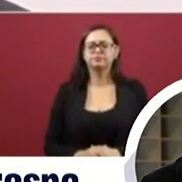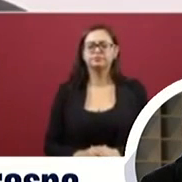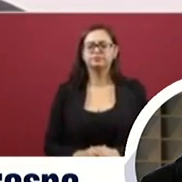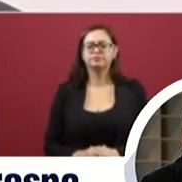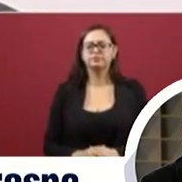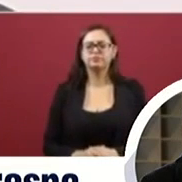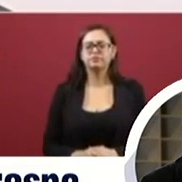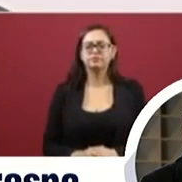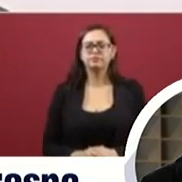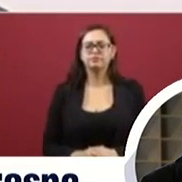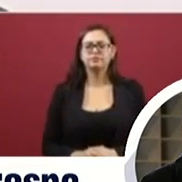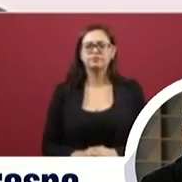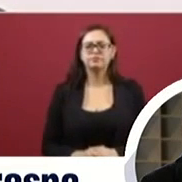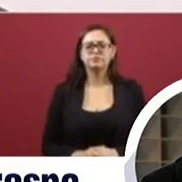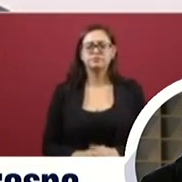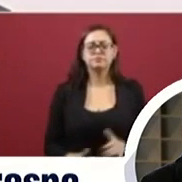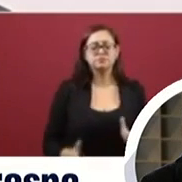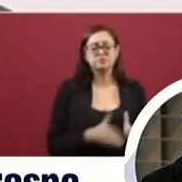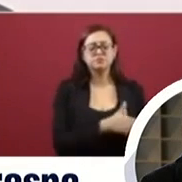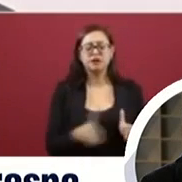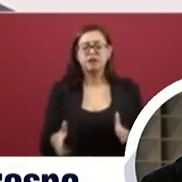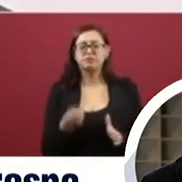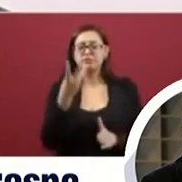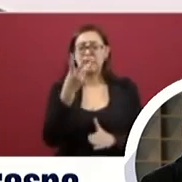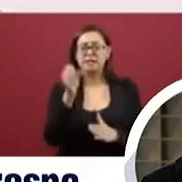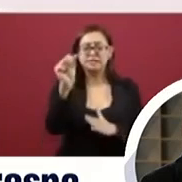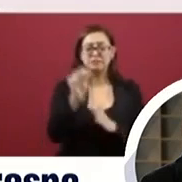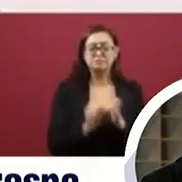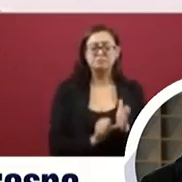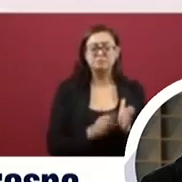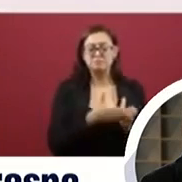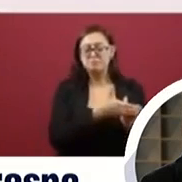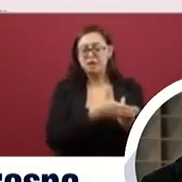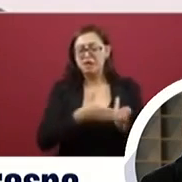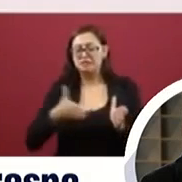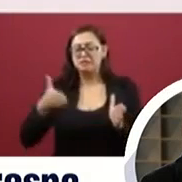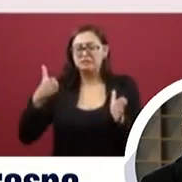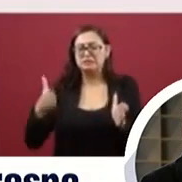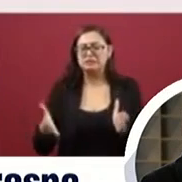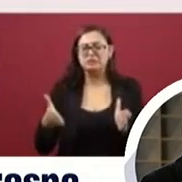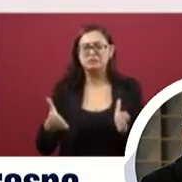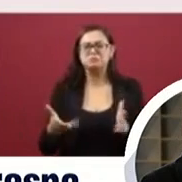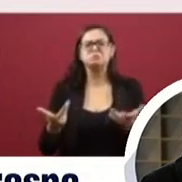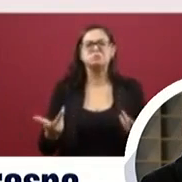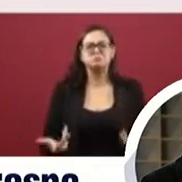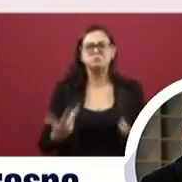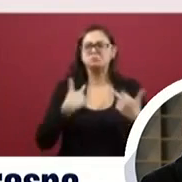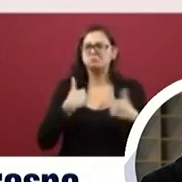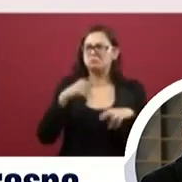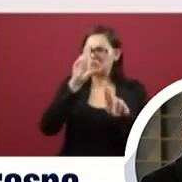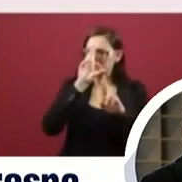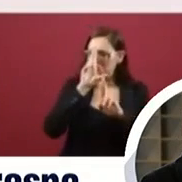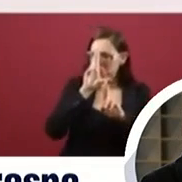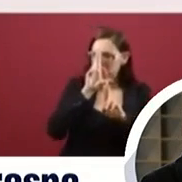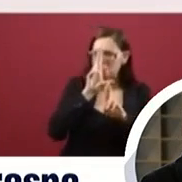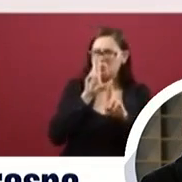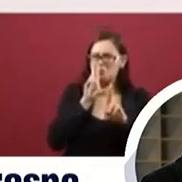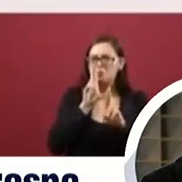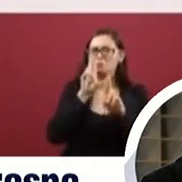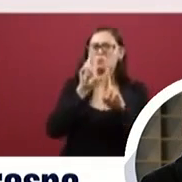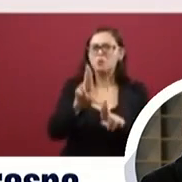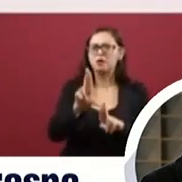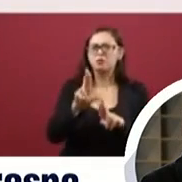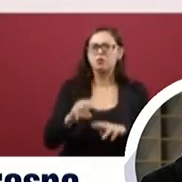Porque él dijo ayer que se habían creado 200 mil nuevos empleos. Entonces, tendría que haber un saldo positivo, quiere decir que